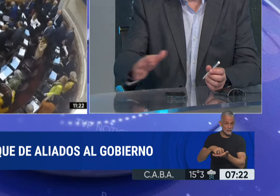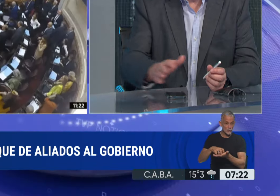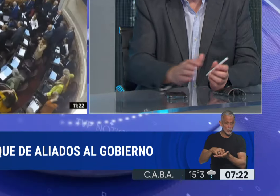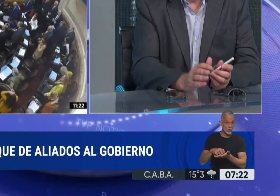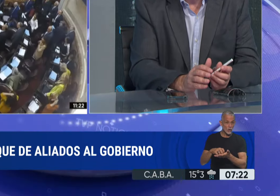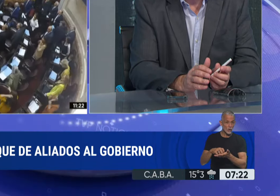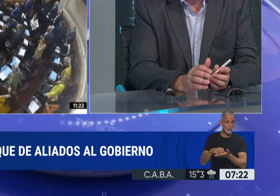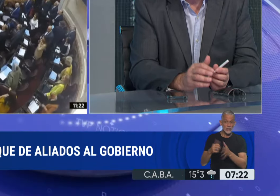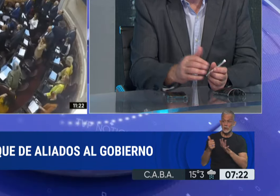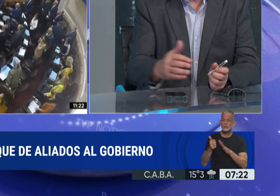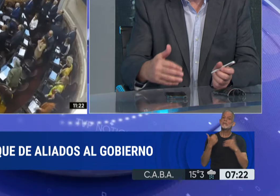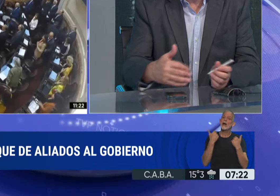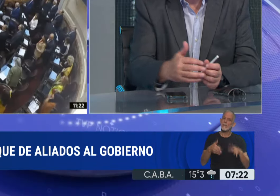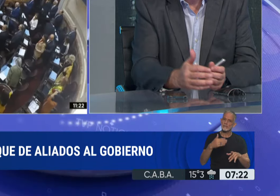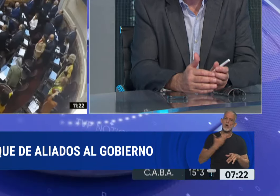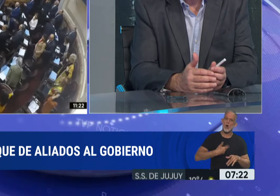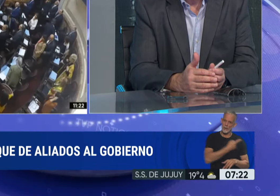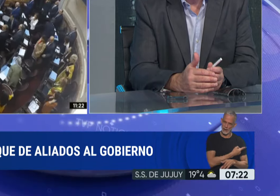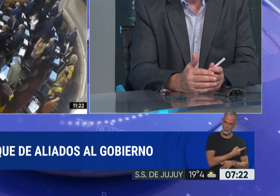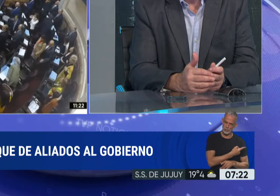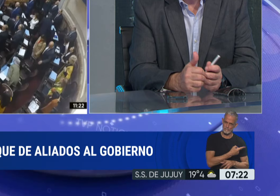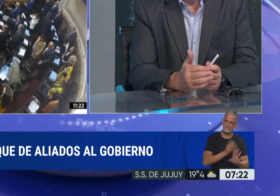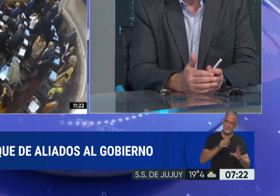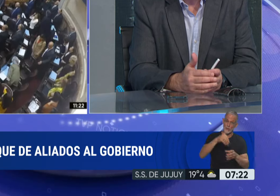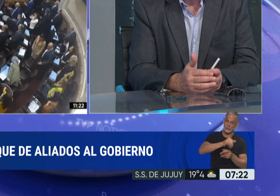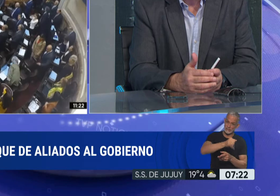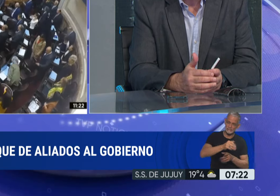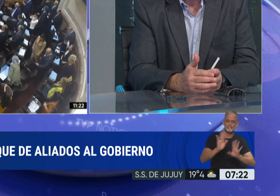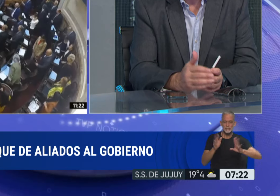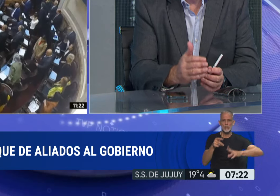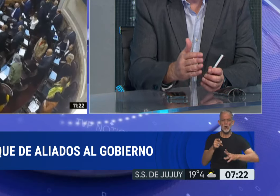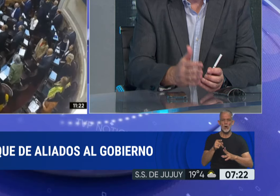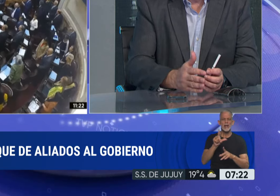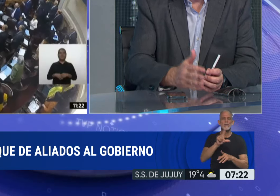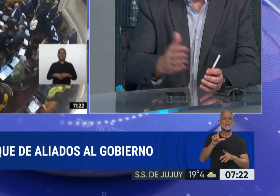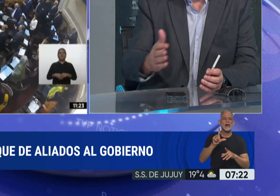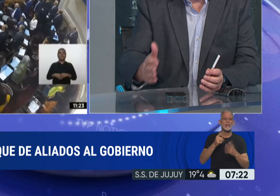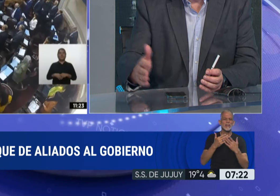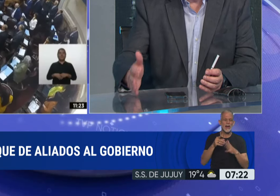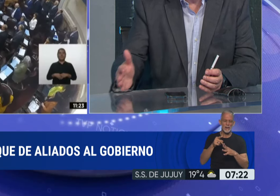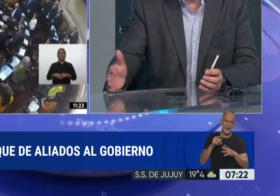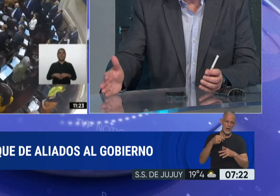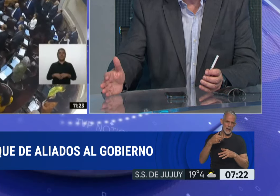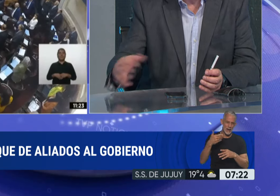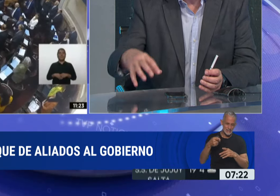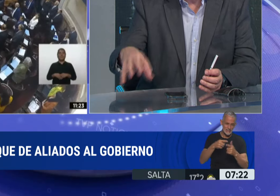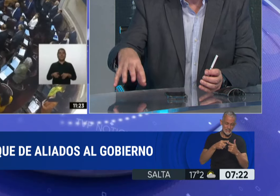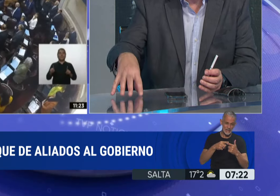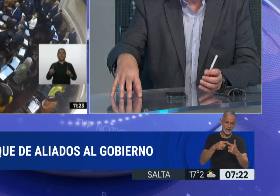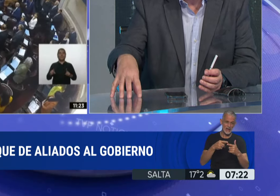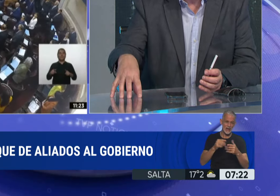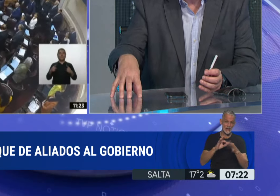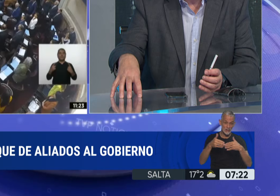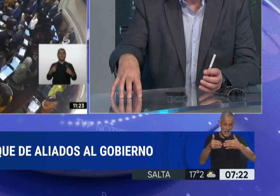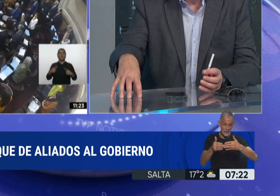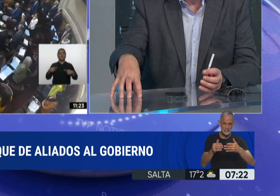acompañado al oficialismo lo que resuelve para la libertad avanza es no discutir con los distintos sectores que integran